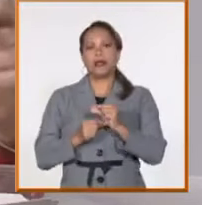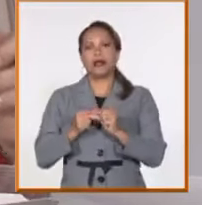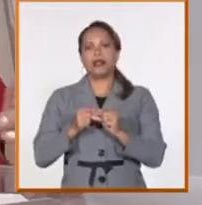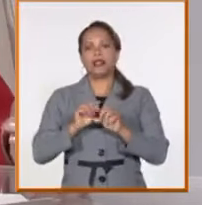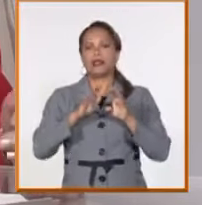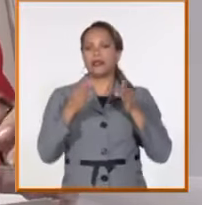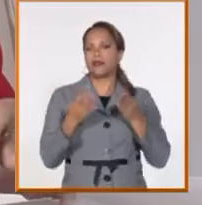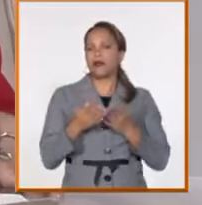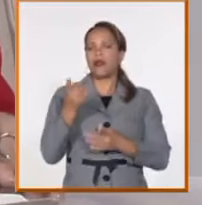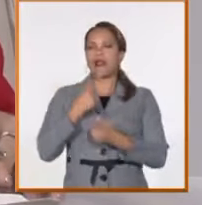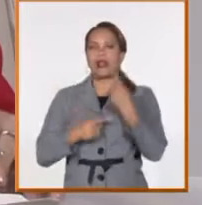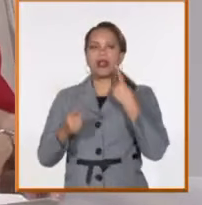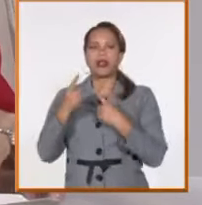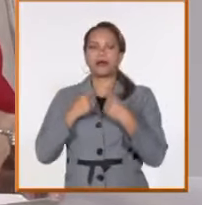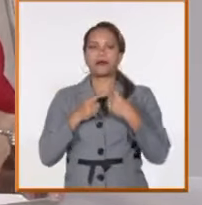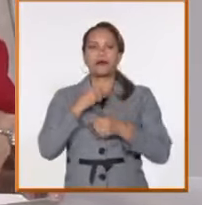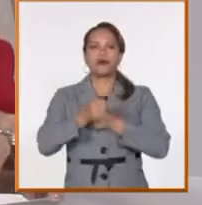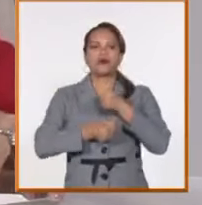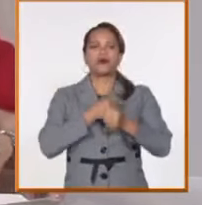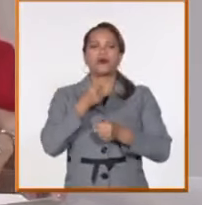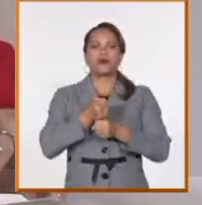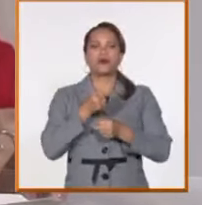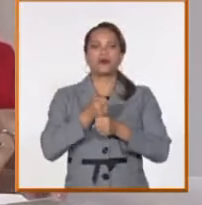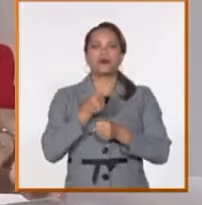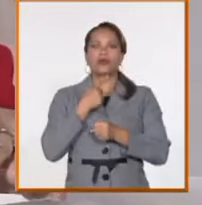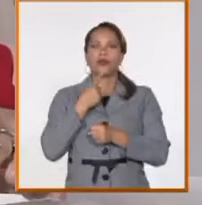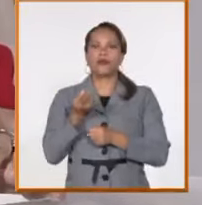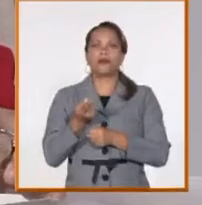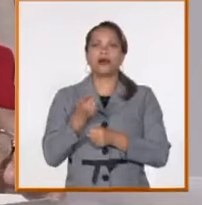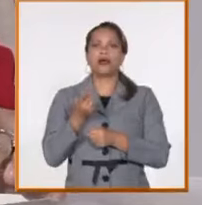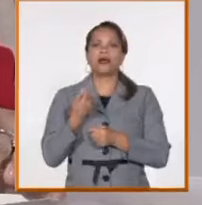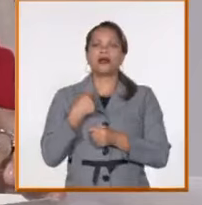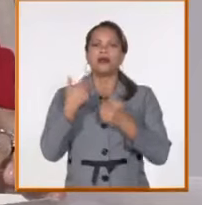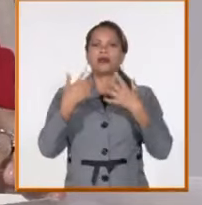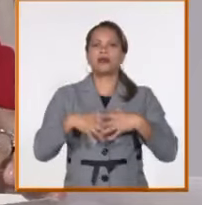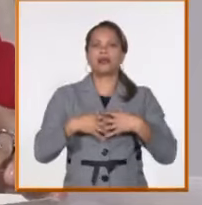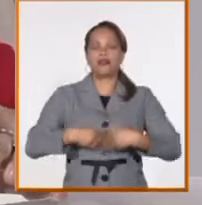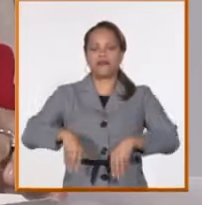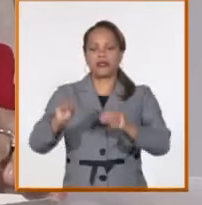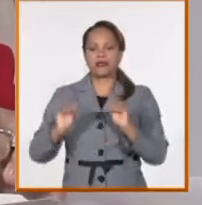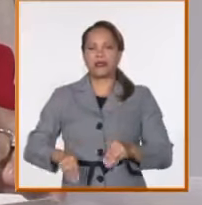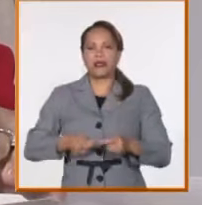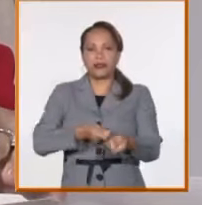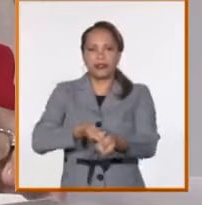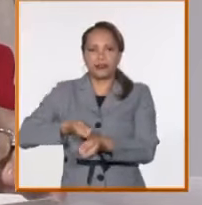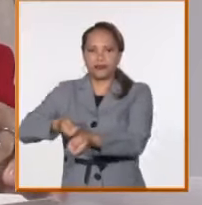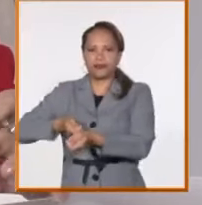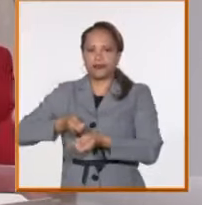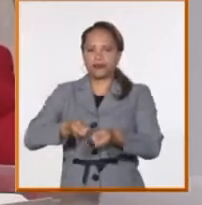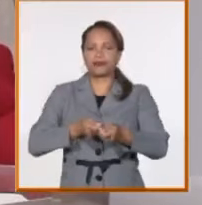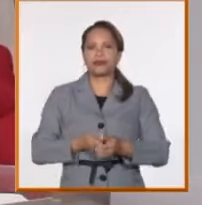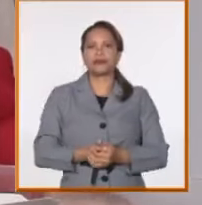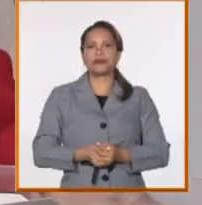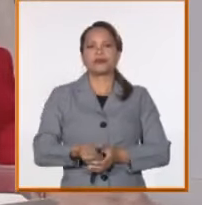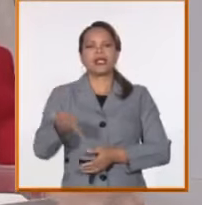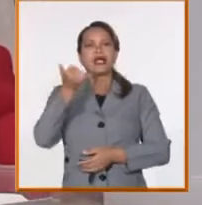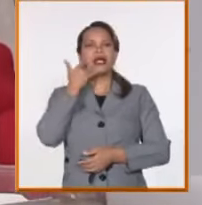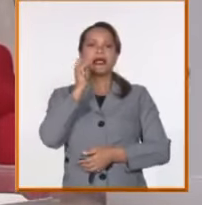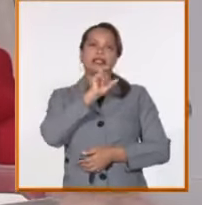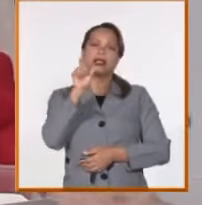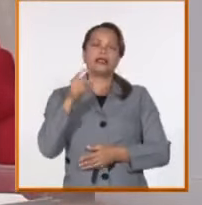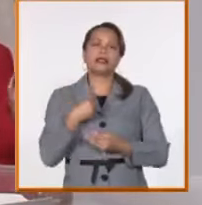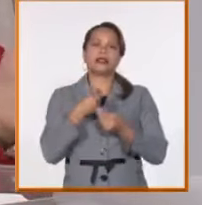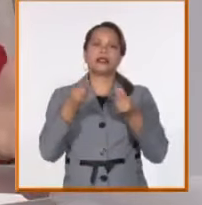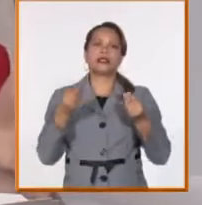todas las alternativa también que utilizamos en la en la para la producción de la frazada de piso para Texas suministramos con